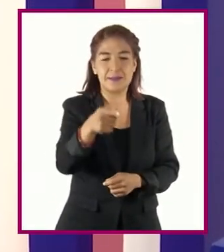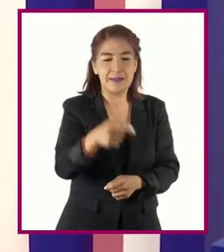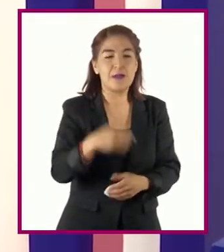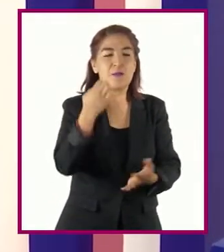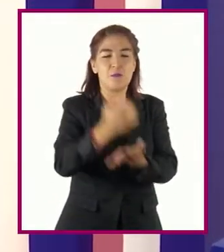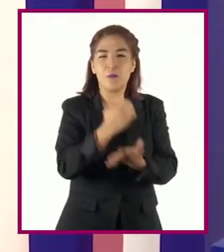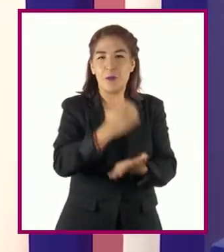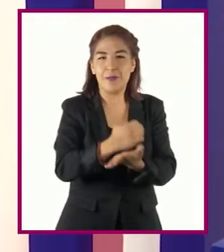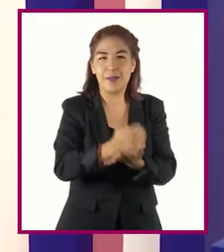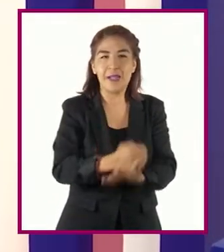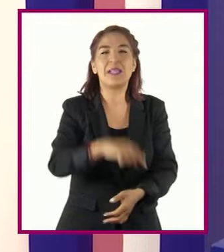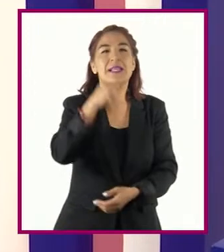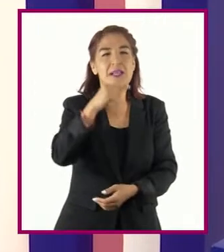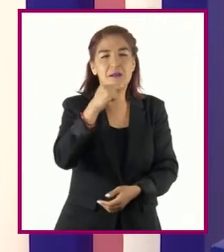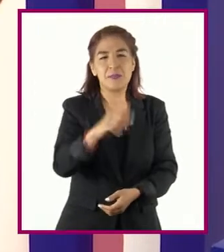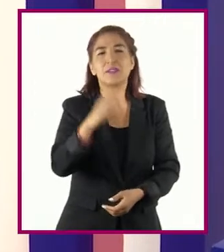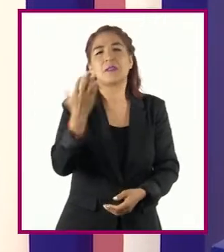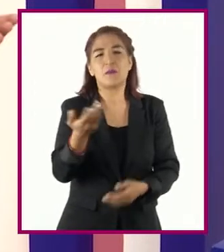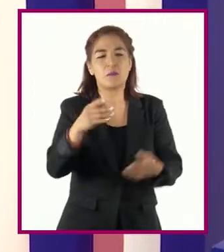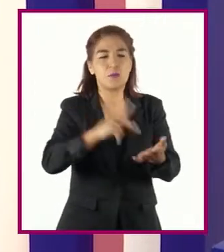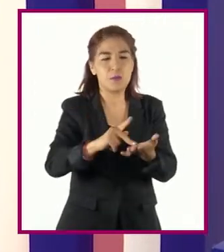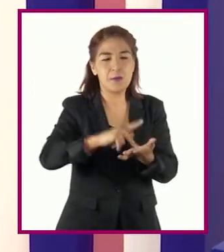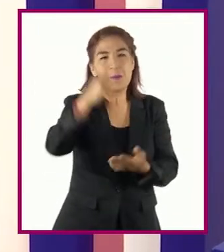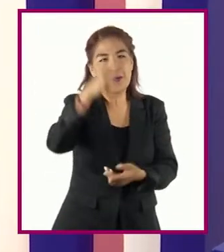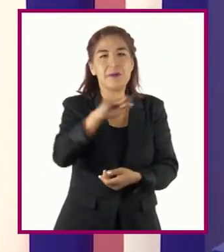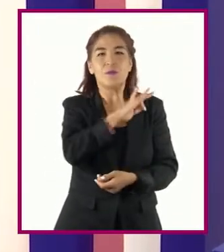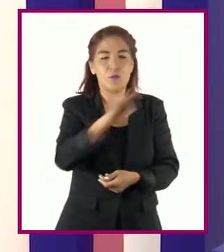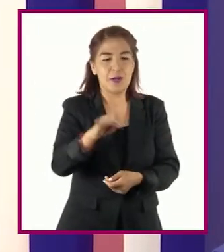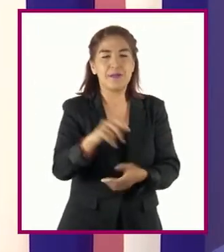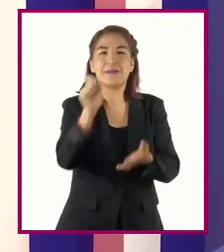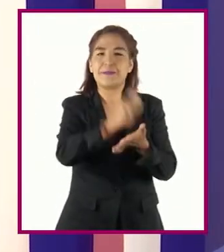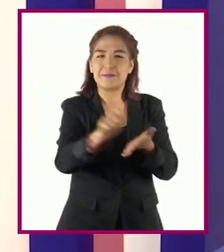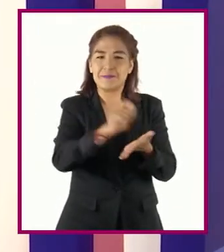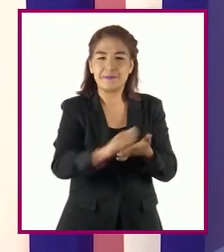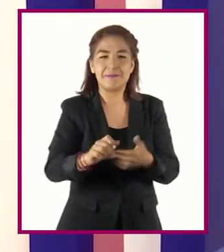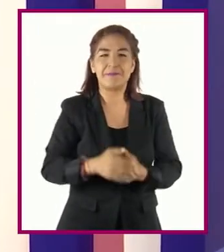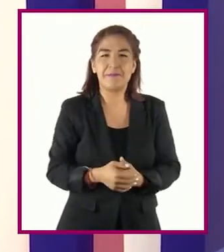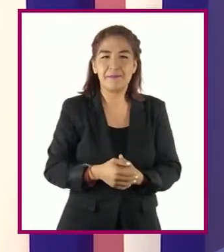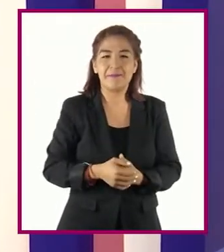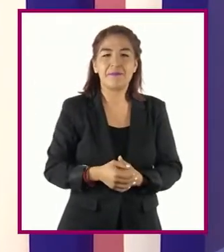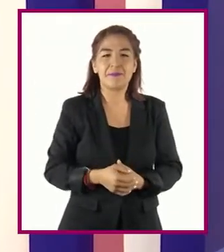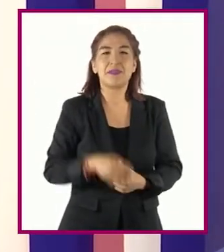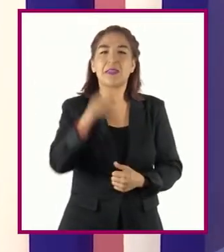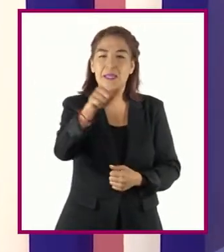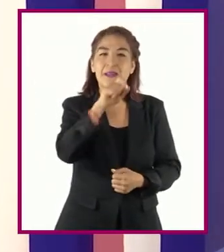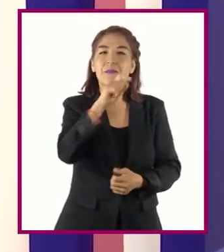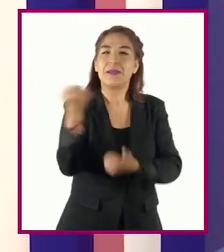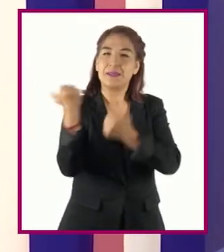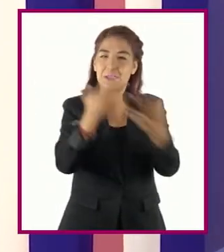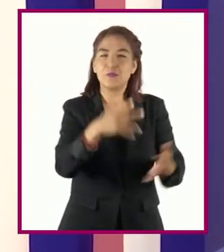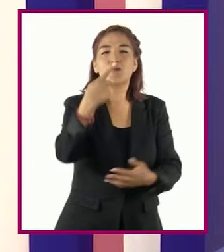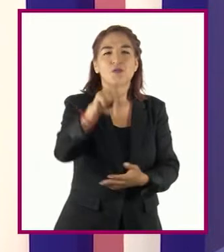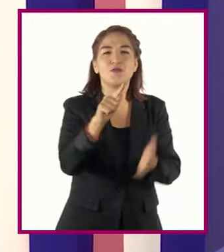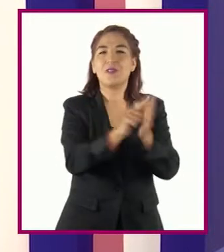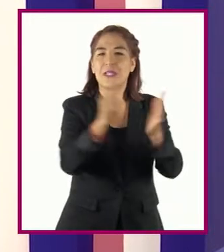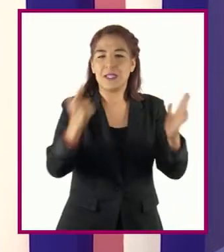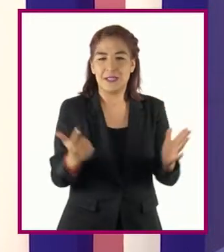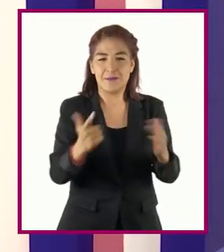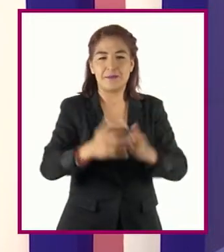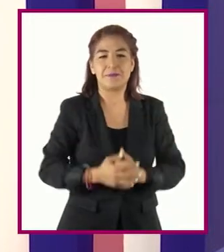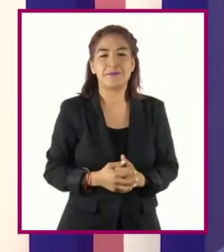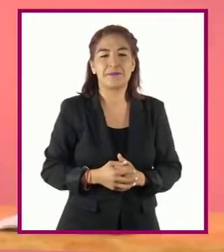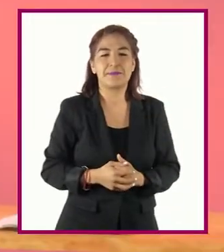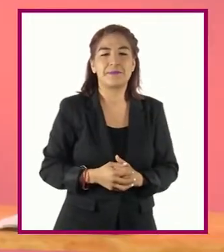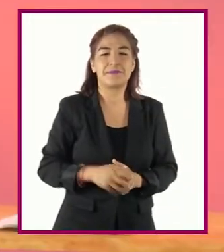confiable cuaderno y lápiz o bolígrafo para que puedan tomar notas. También podría ayudarles tener a la mano su libro de